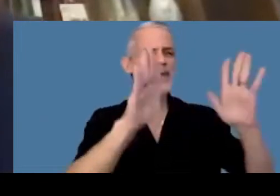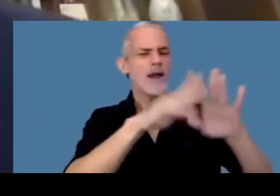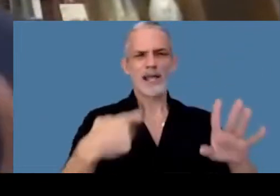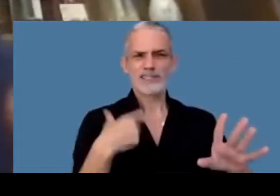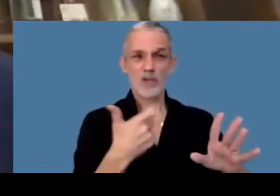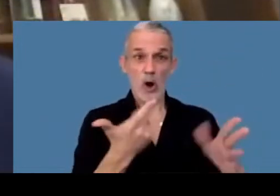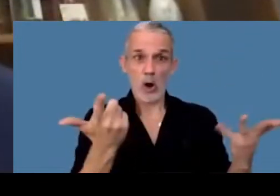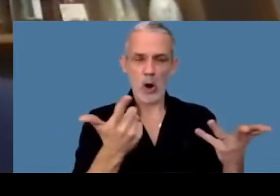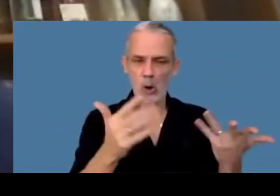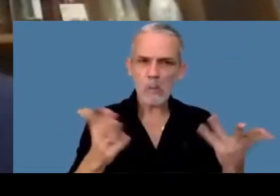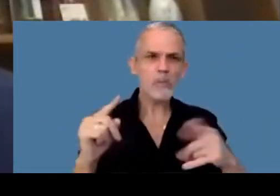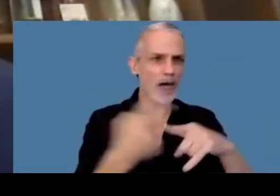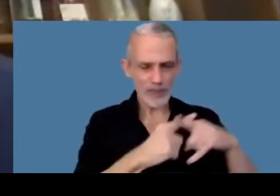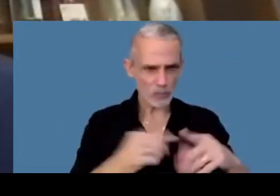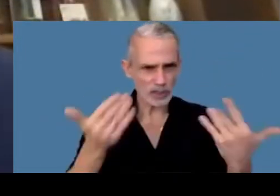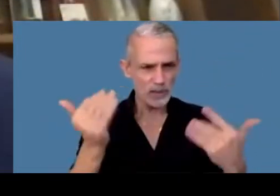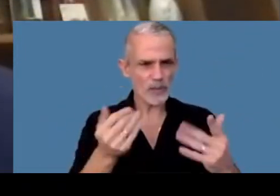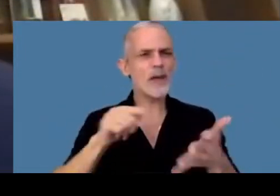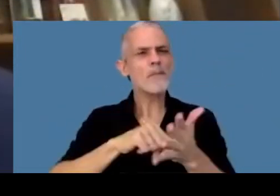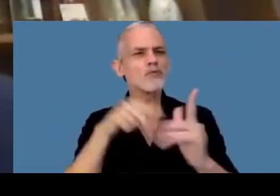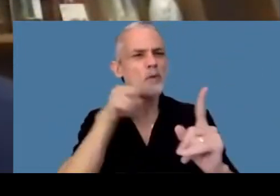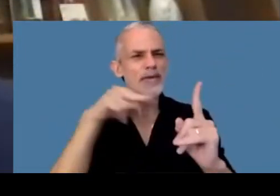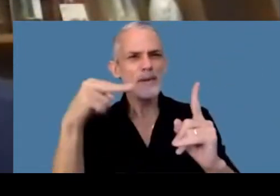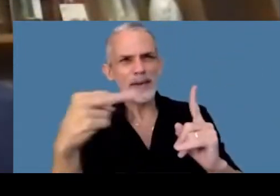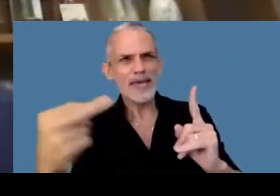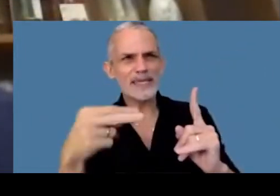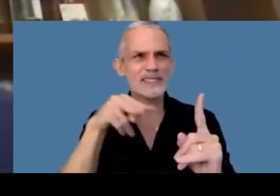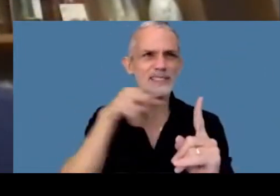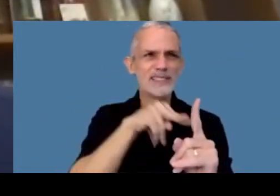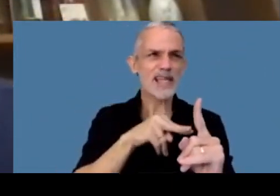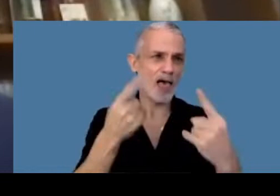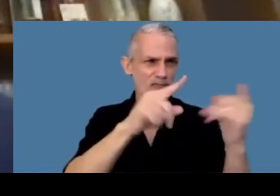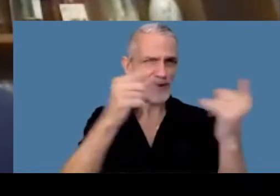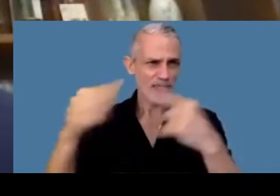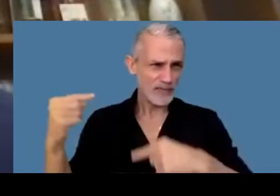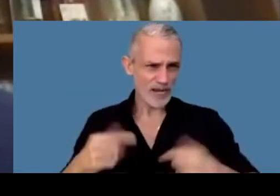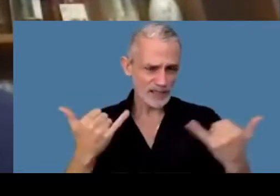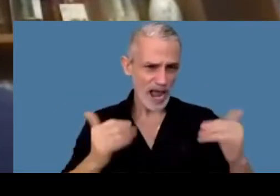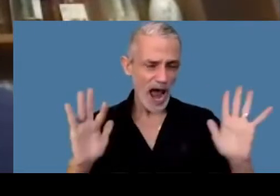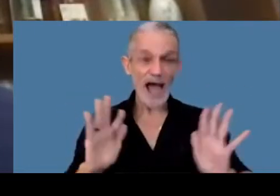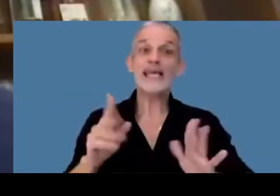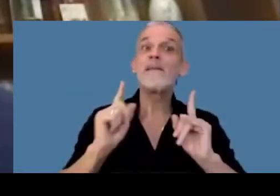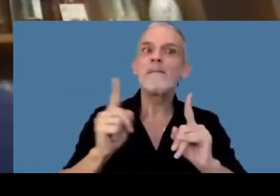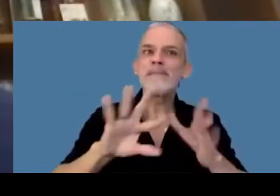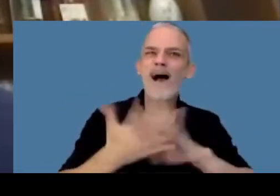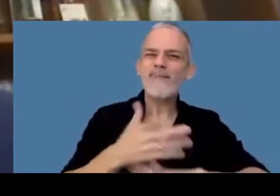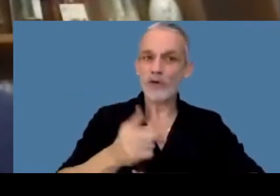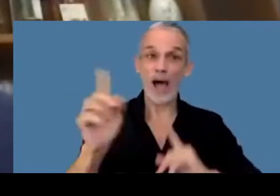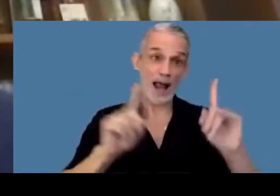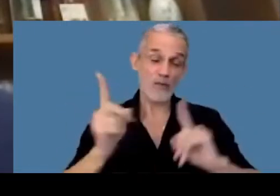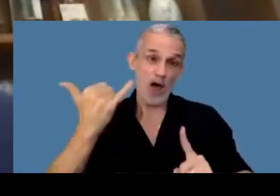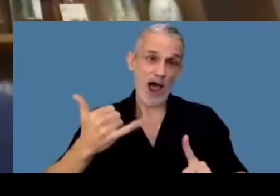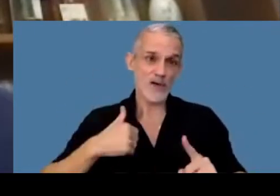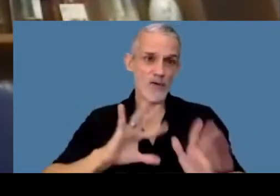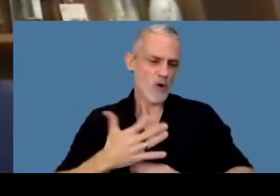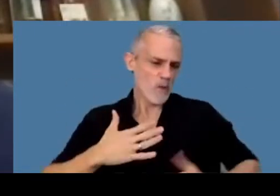es discutible y son puntos de vista. Lo bueno es entender que son puntos de vista y que de la misma forma que algunos tenemos una postura en defensa